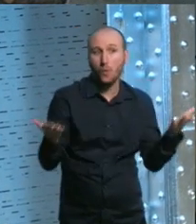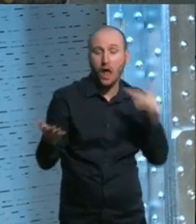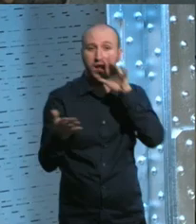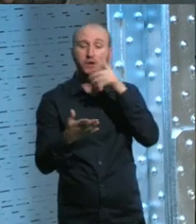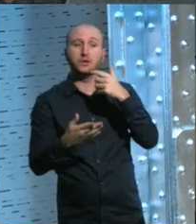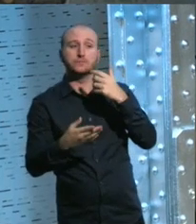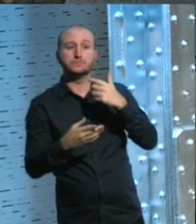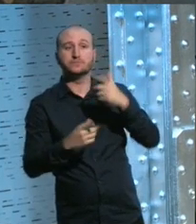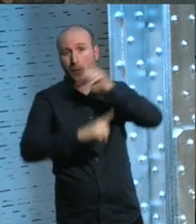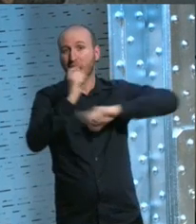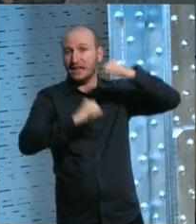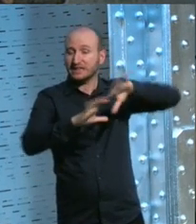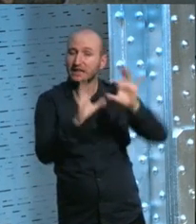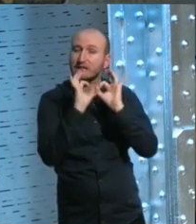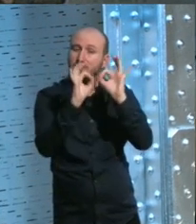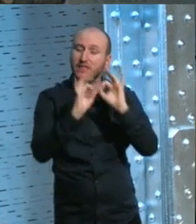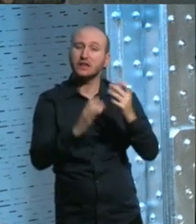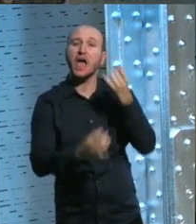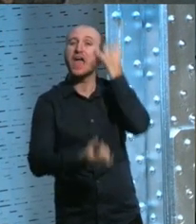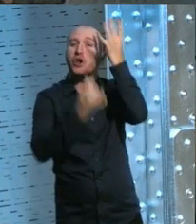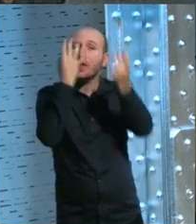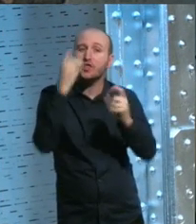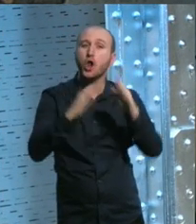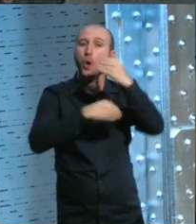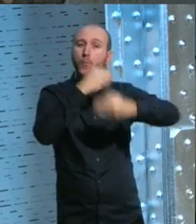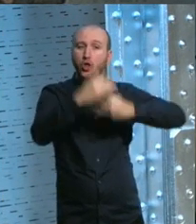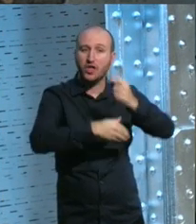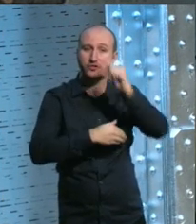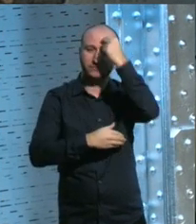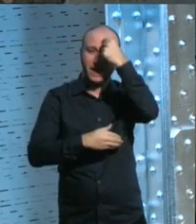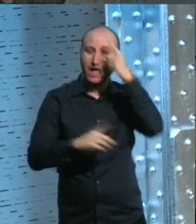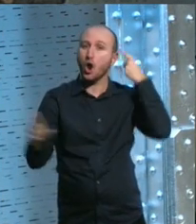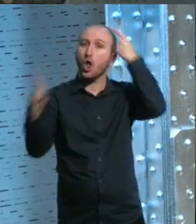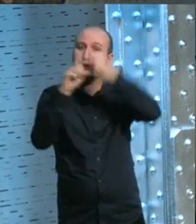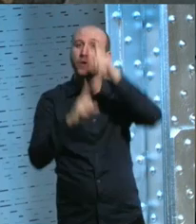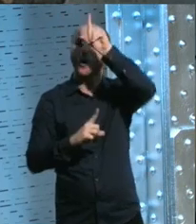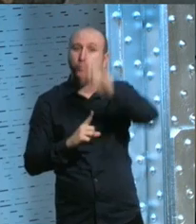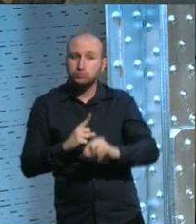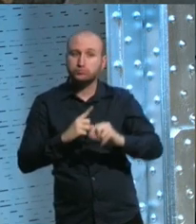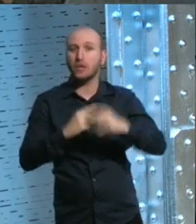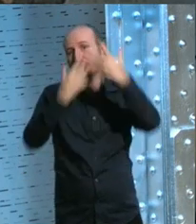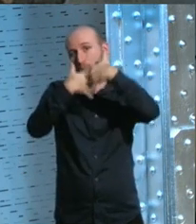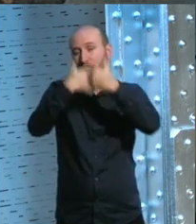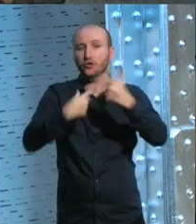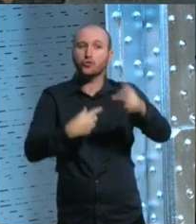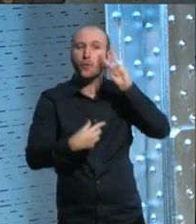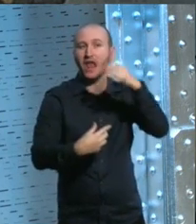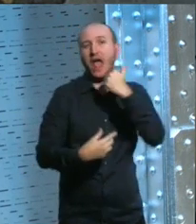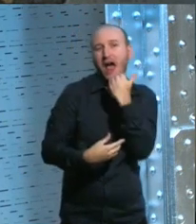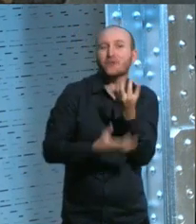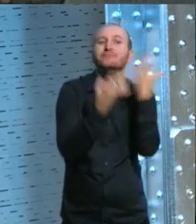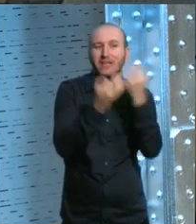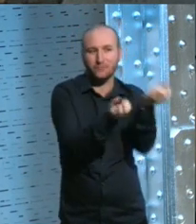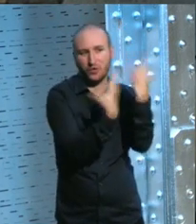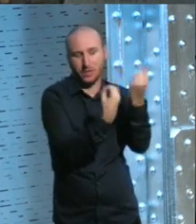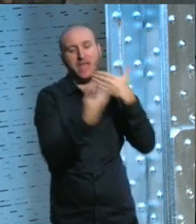viaje, innovación de procesos en la India para abaratar la fabricación. ¿Qué es lo que has visto, si has visto algo? Gracias. Muchas